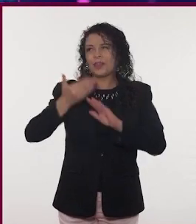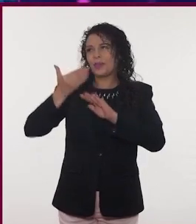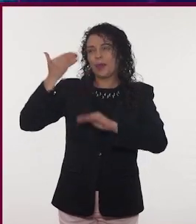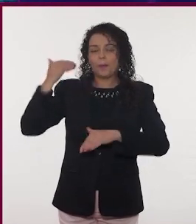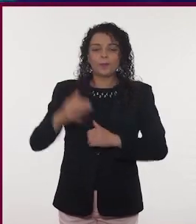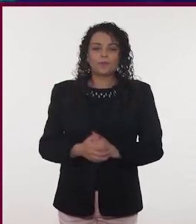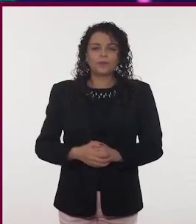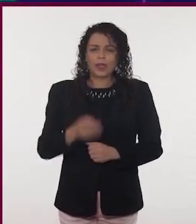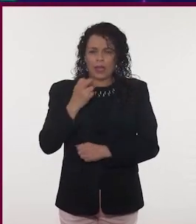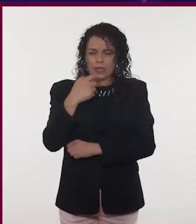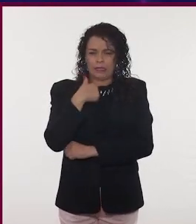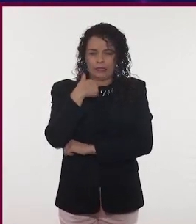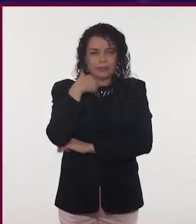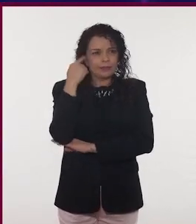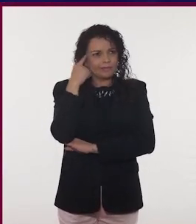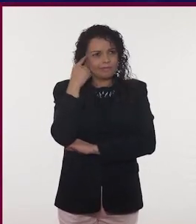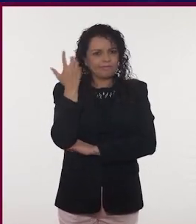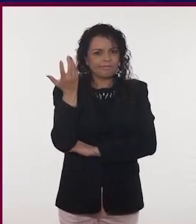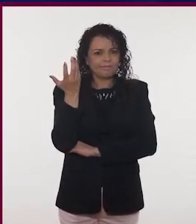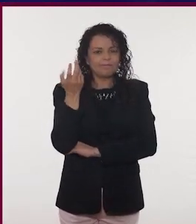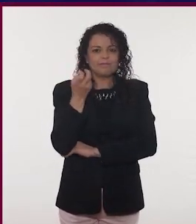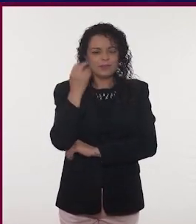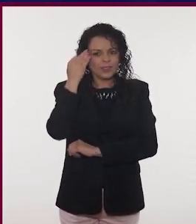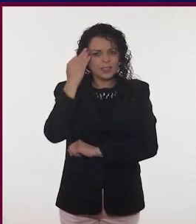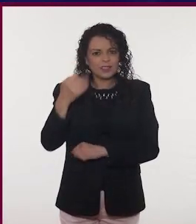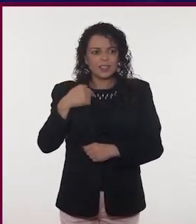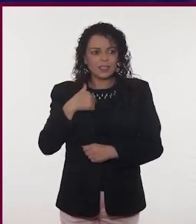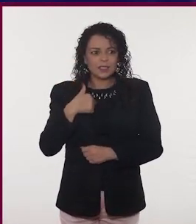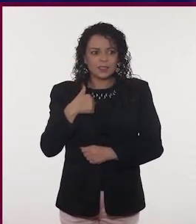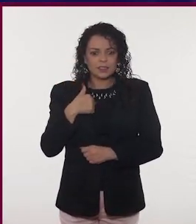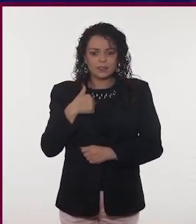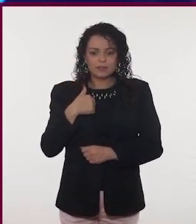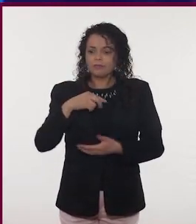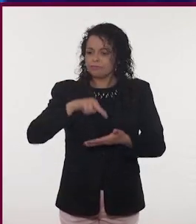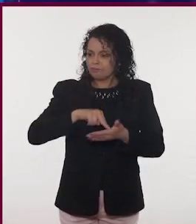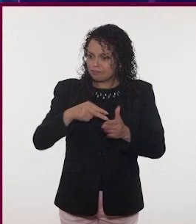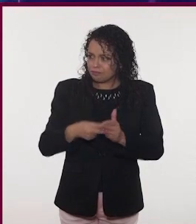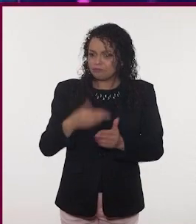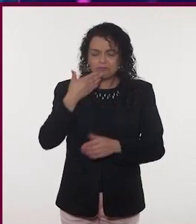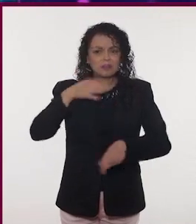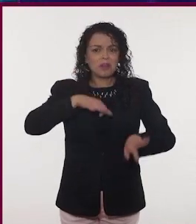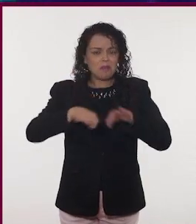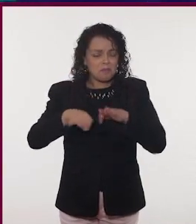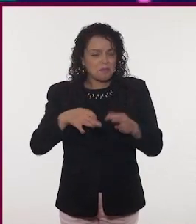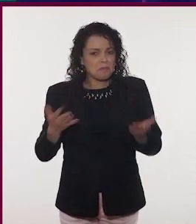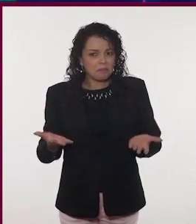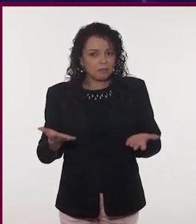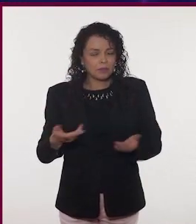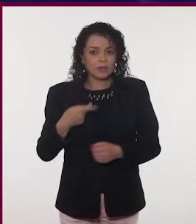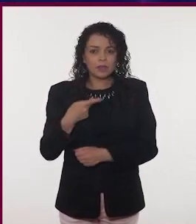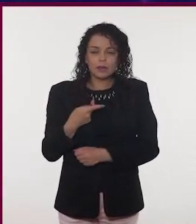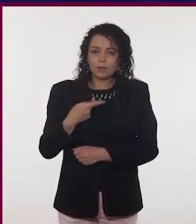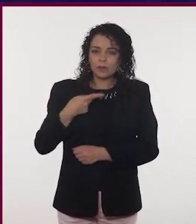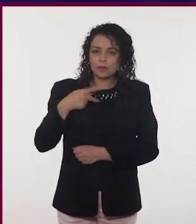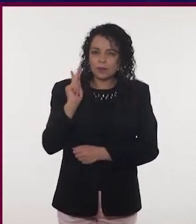pues yo curiosamente, pues justo en esa época la verdad es que tenía yo buen promedio en ingeniería, me iba muy bien y todo eso, y de